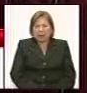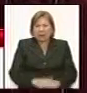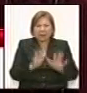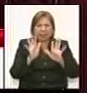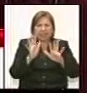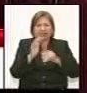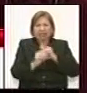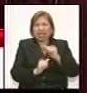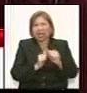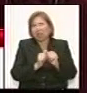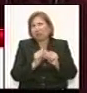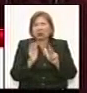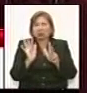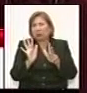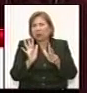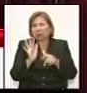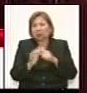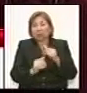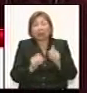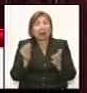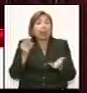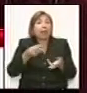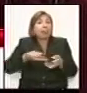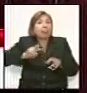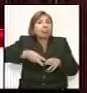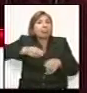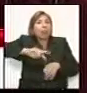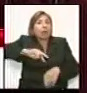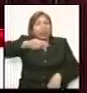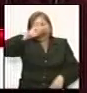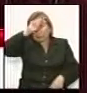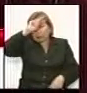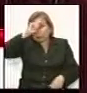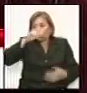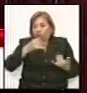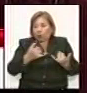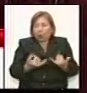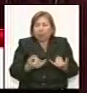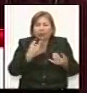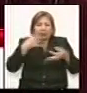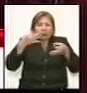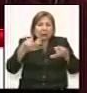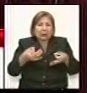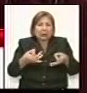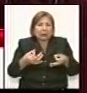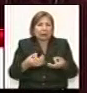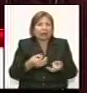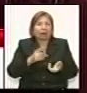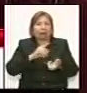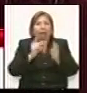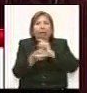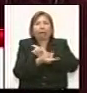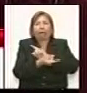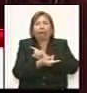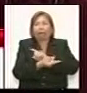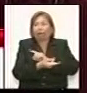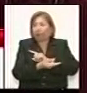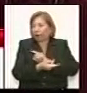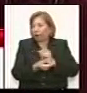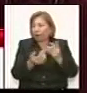años, 8 años, el doble que el Perú. Hoy día es justamente al revés. Hoy